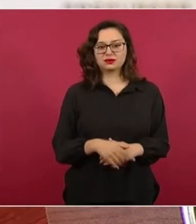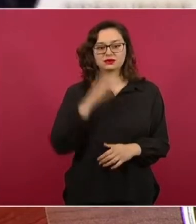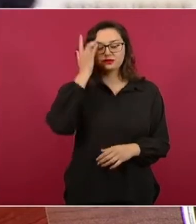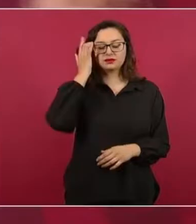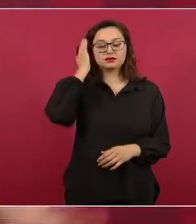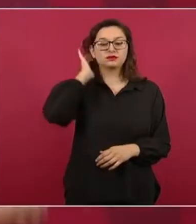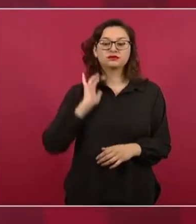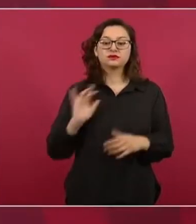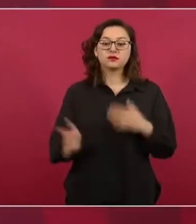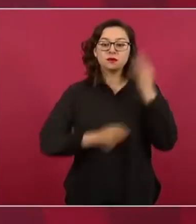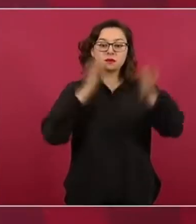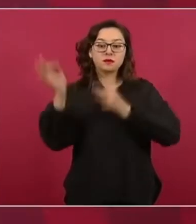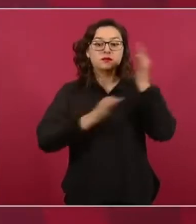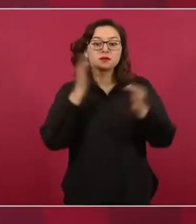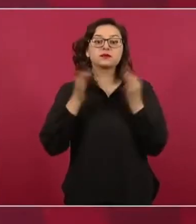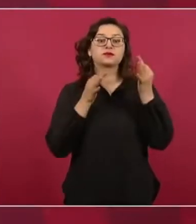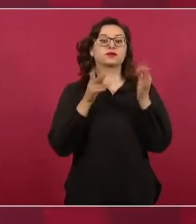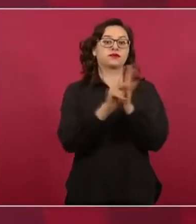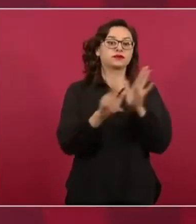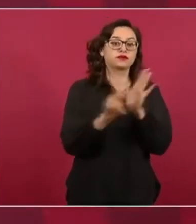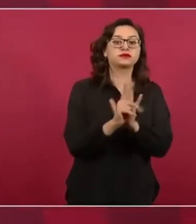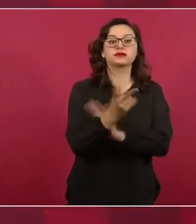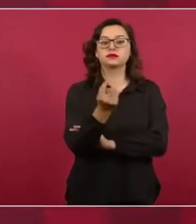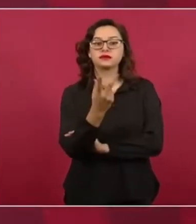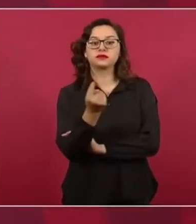Que los medios de información